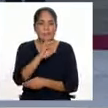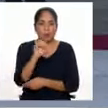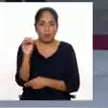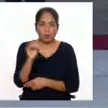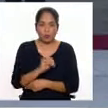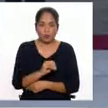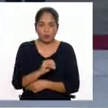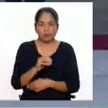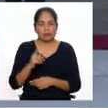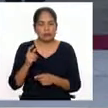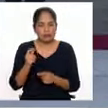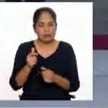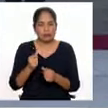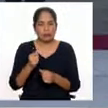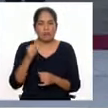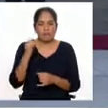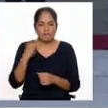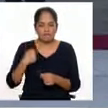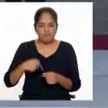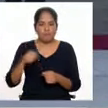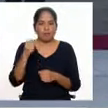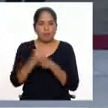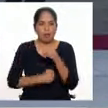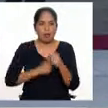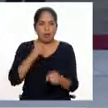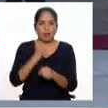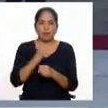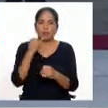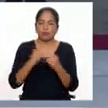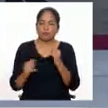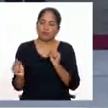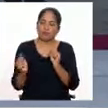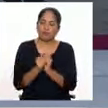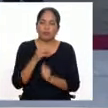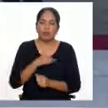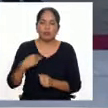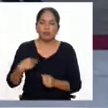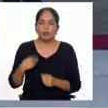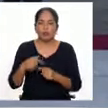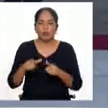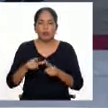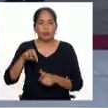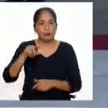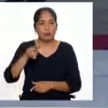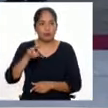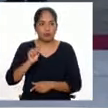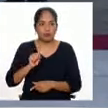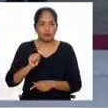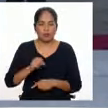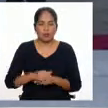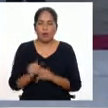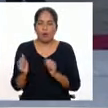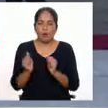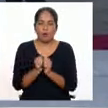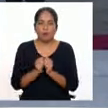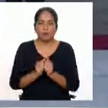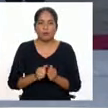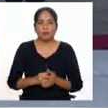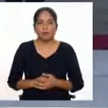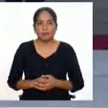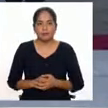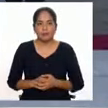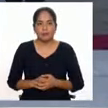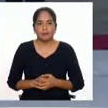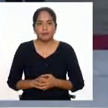60% y este año lo culminamos, y contigo tenemos que irnos allá a Purús, señora Presidenta, acompañado de nuestro ministro.